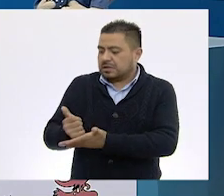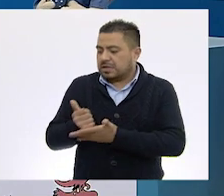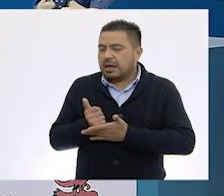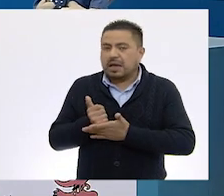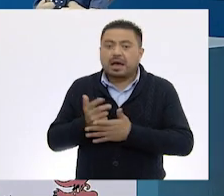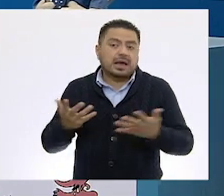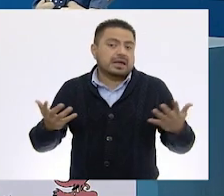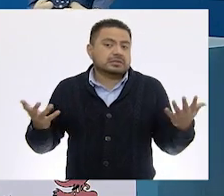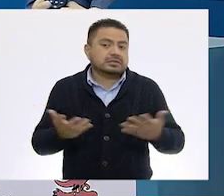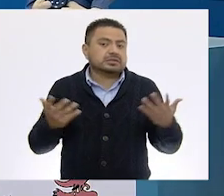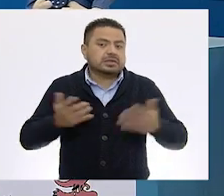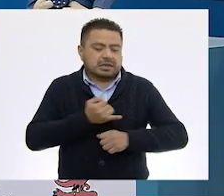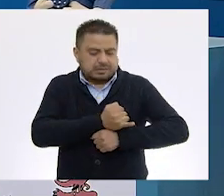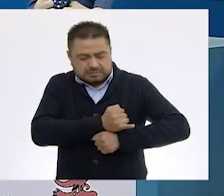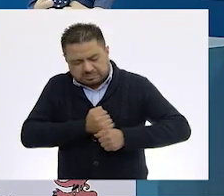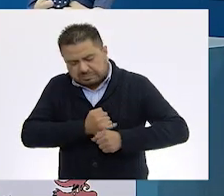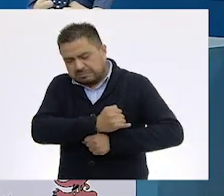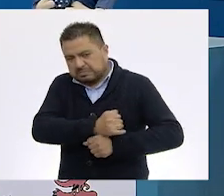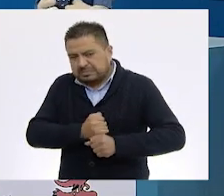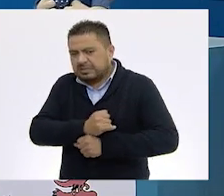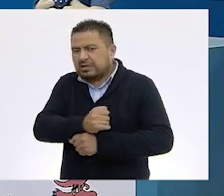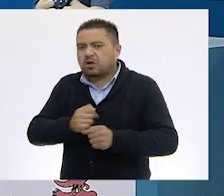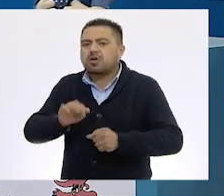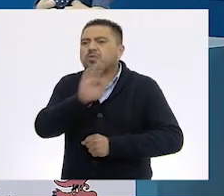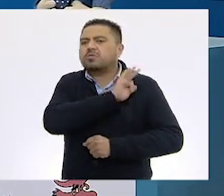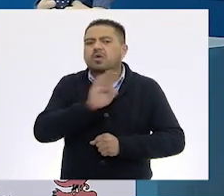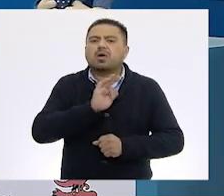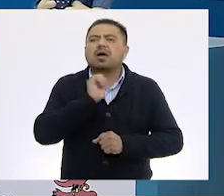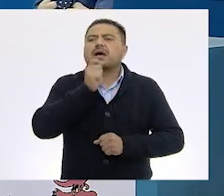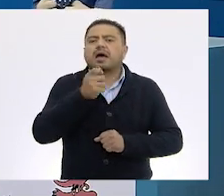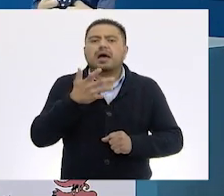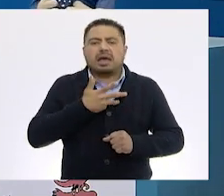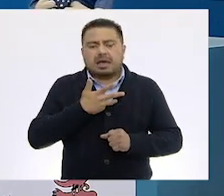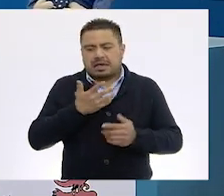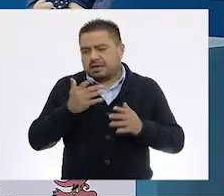a realizar una investigación con lo que pudiéramos tener en casa.